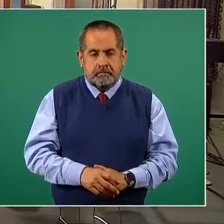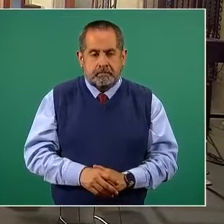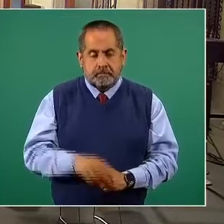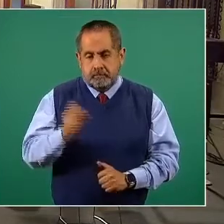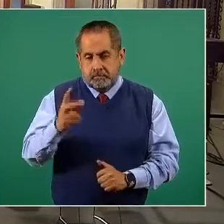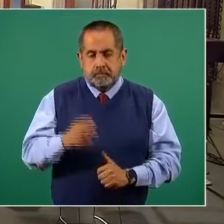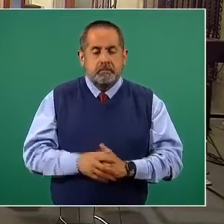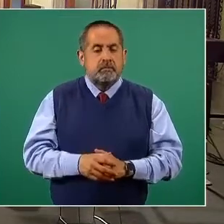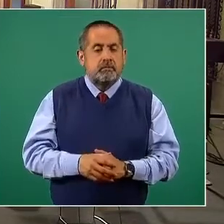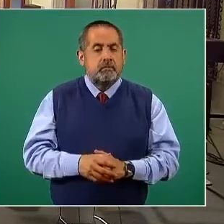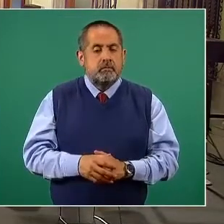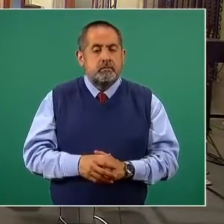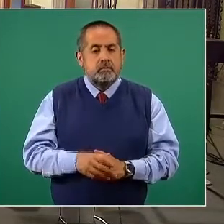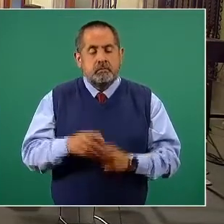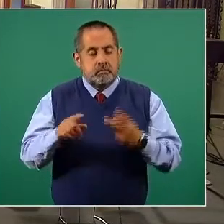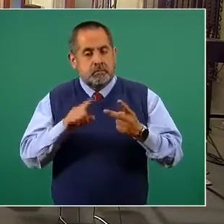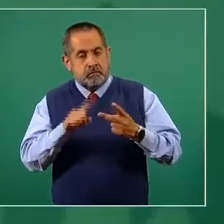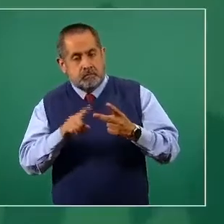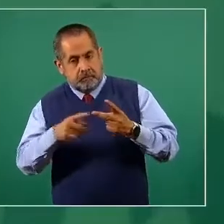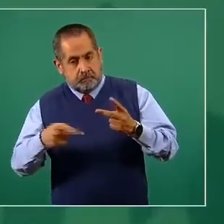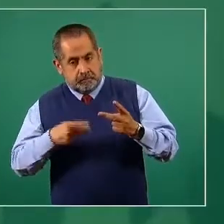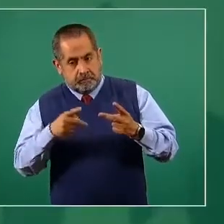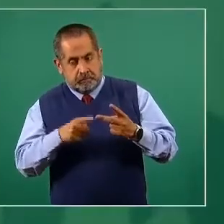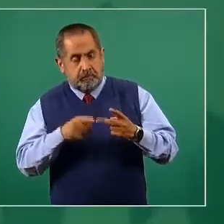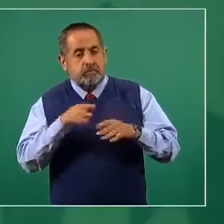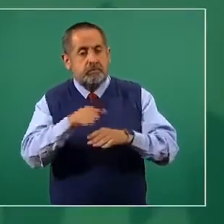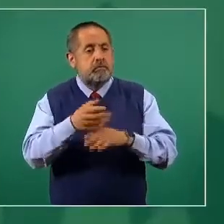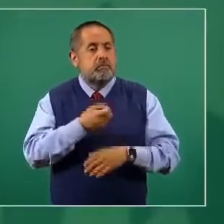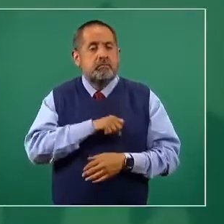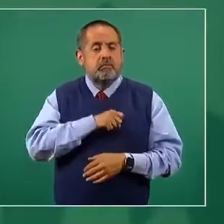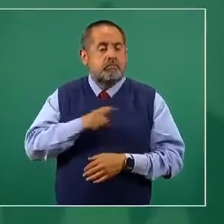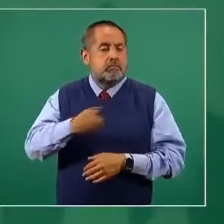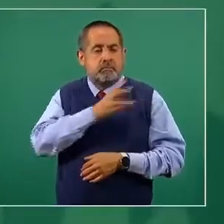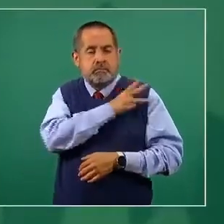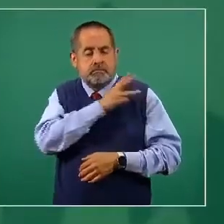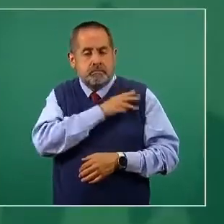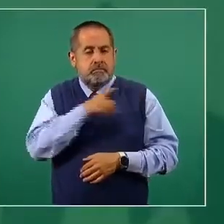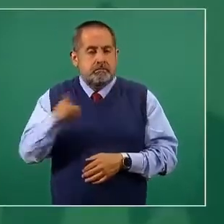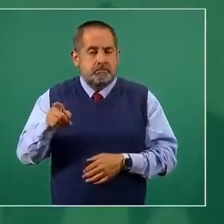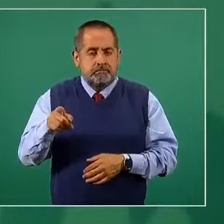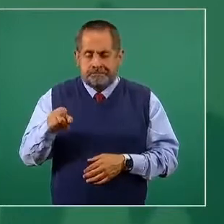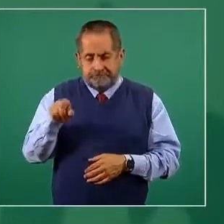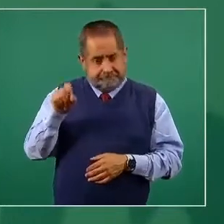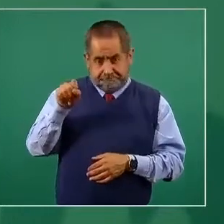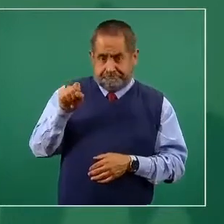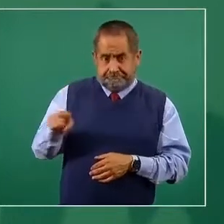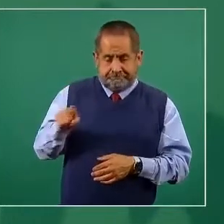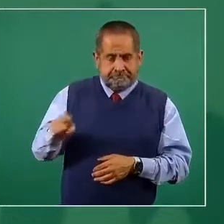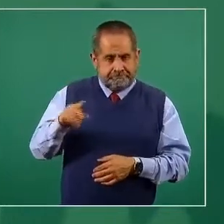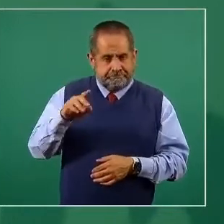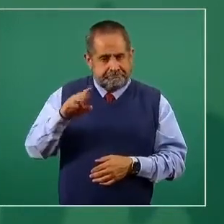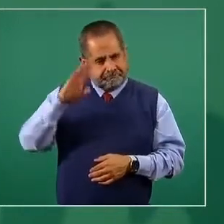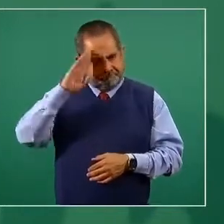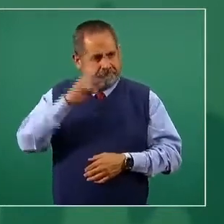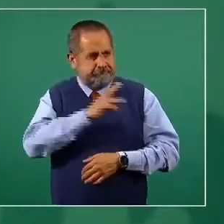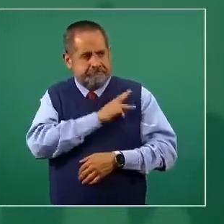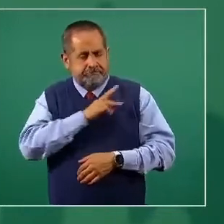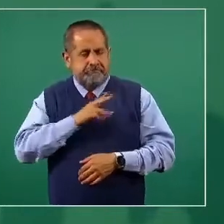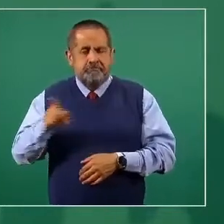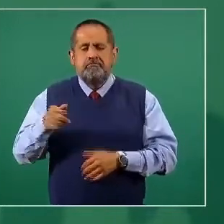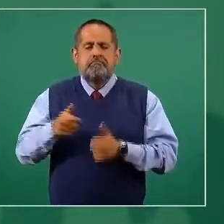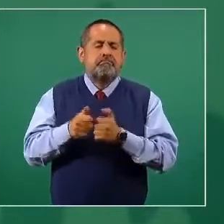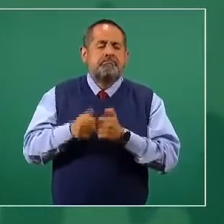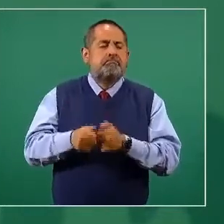Okay. En relación a su segunda pregunta sobre el estado de salud del almirante, él mismo justo notificó a través de sus